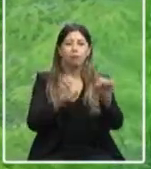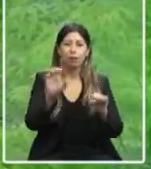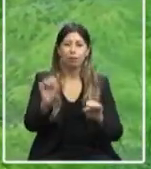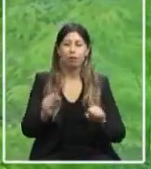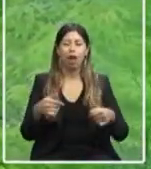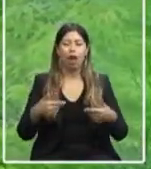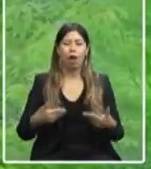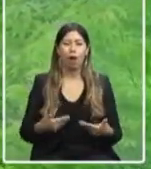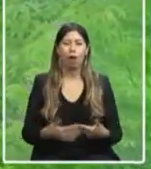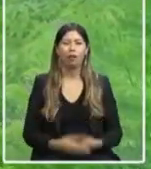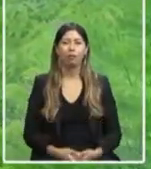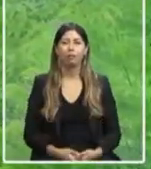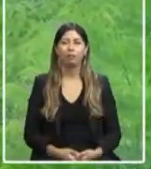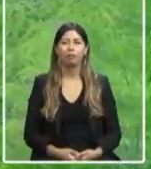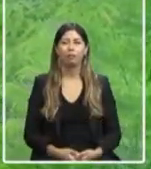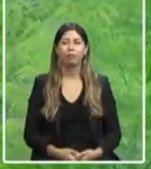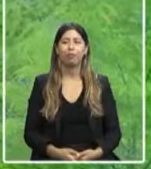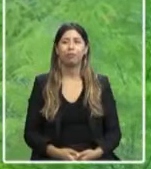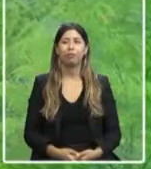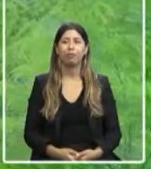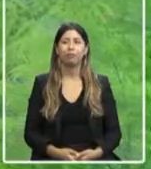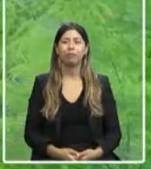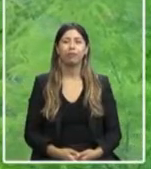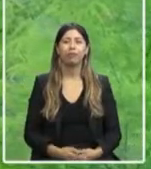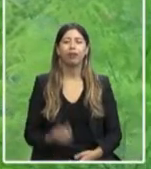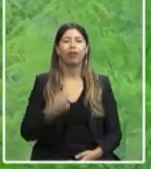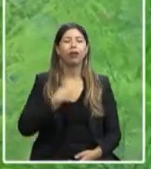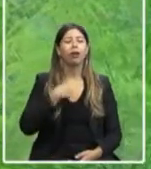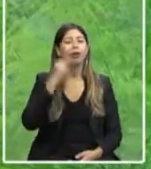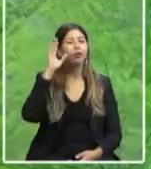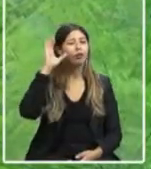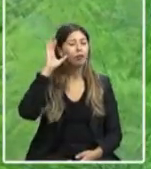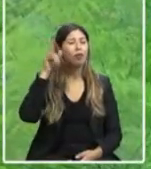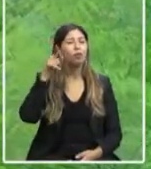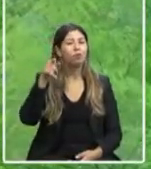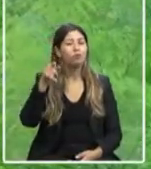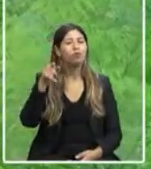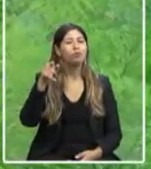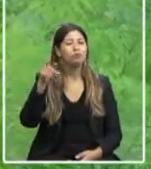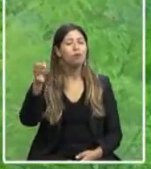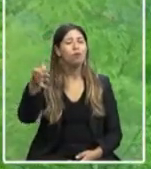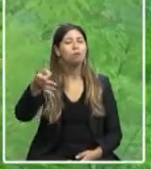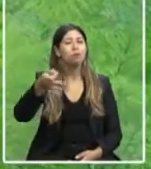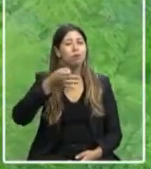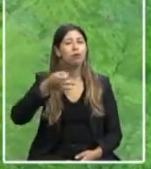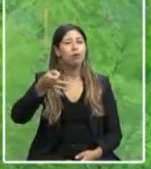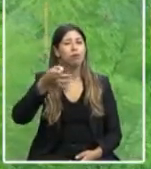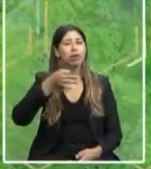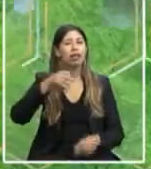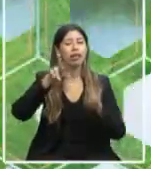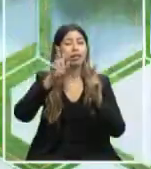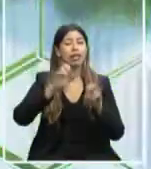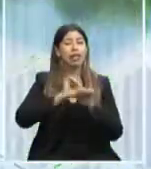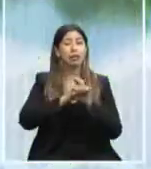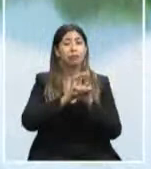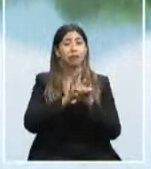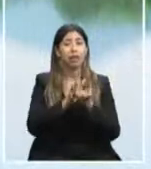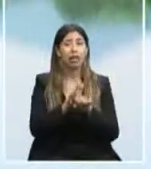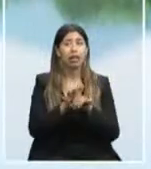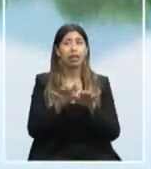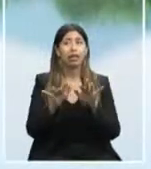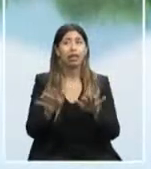Y escuchaba la intervención anterior sobre las pandemias. Nosotros a nivel